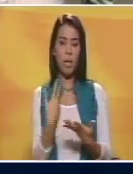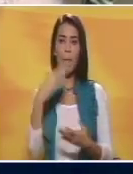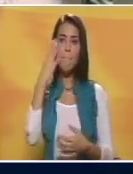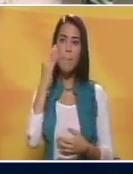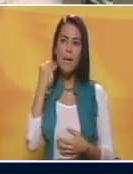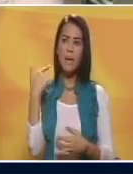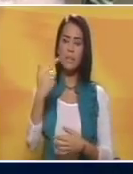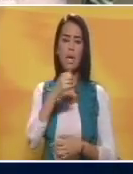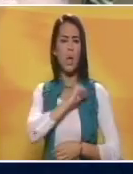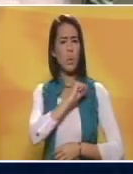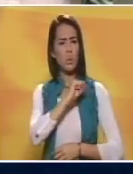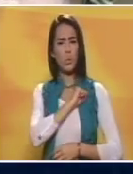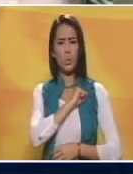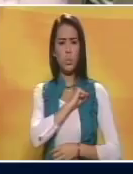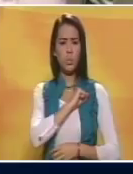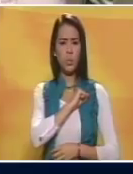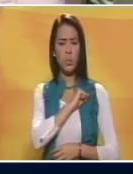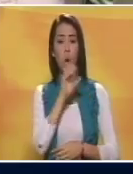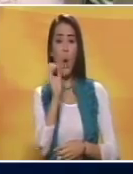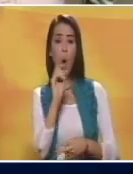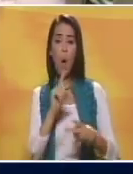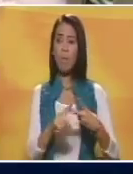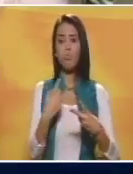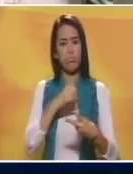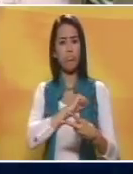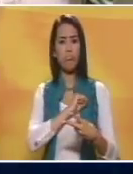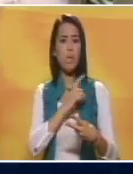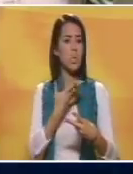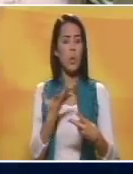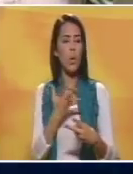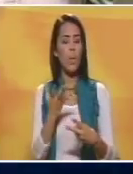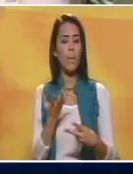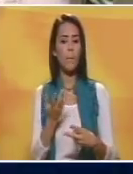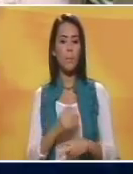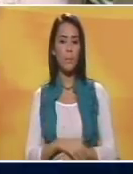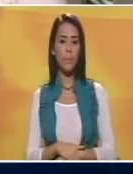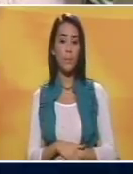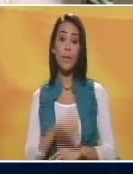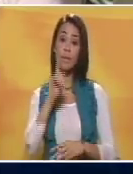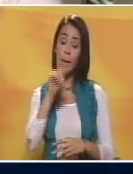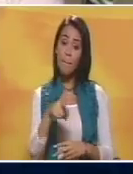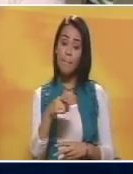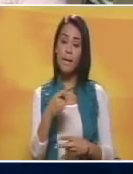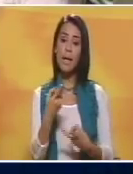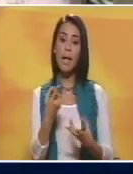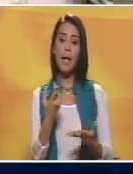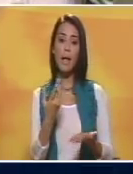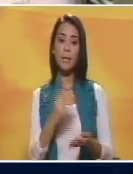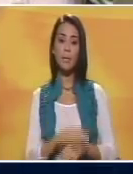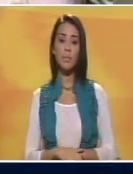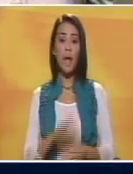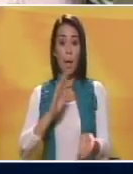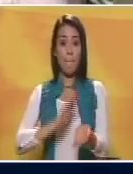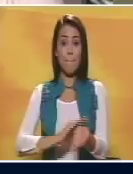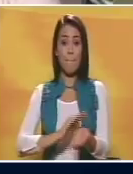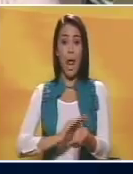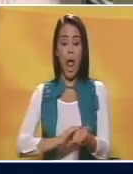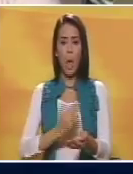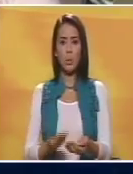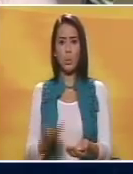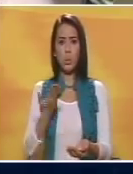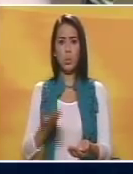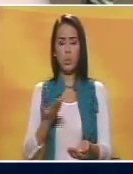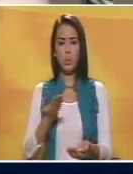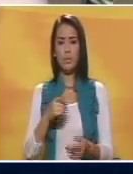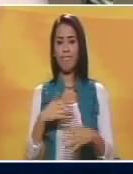al miedo, que nos pueden llevar a ataques de pánico y también nos pueden llevar a elevaciones en presión arterial que